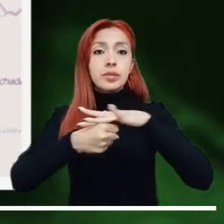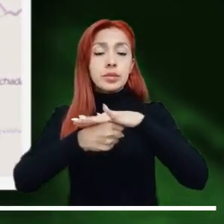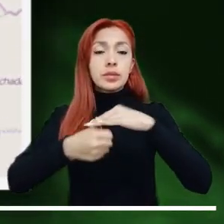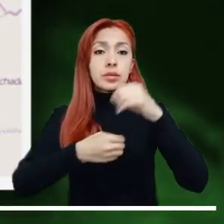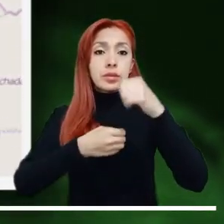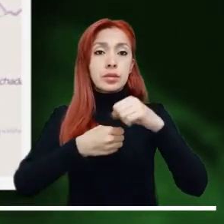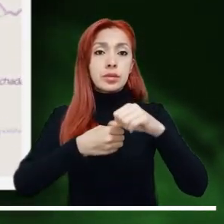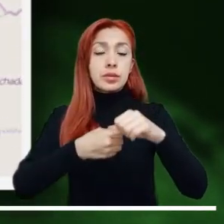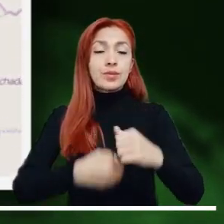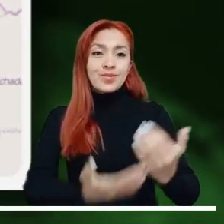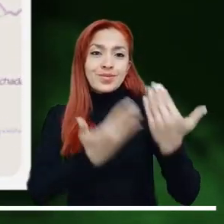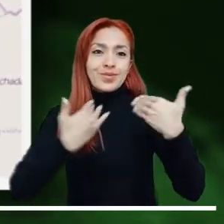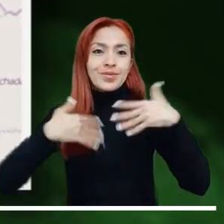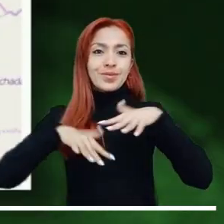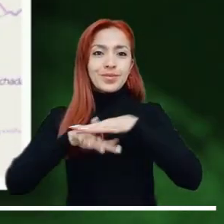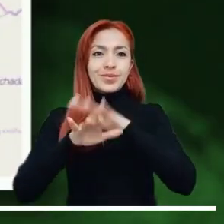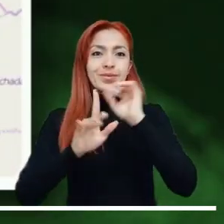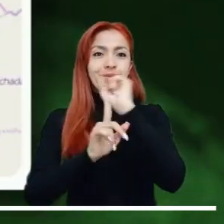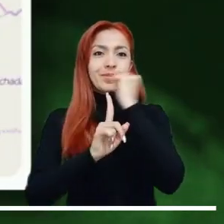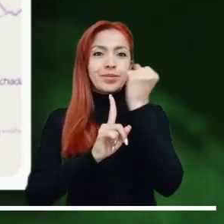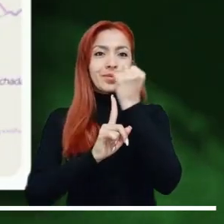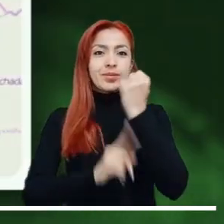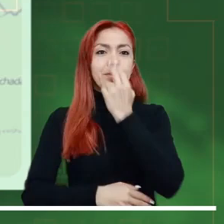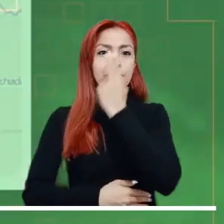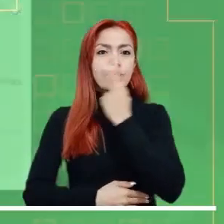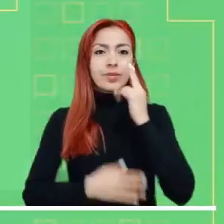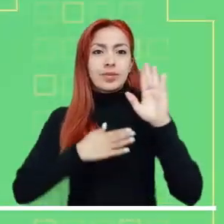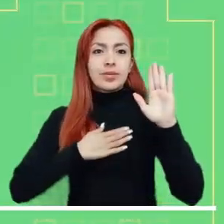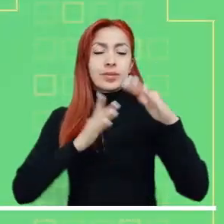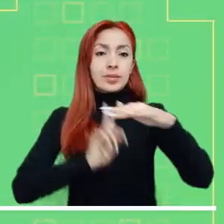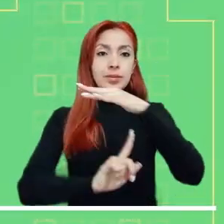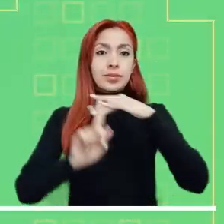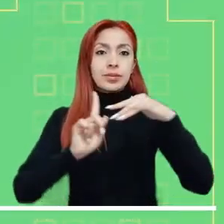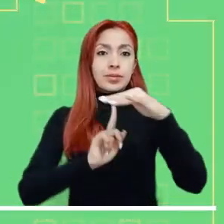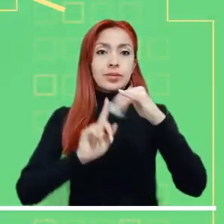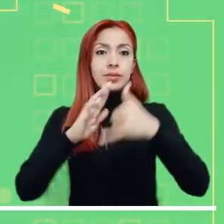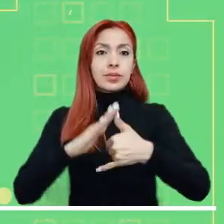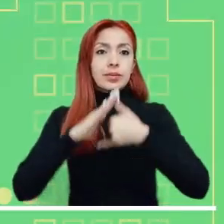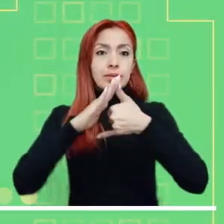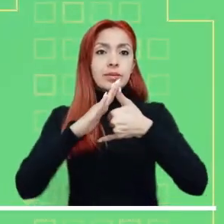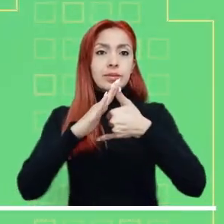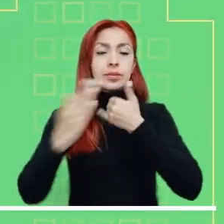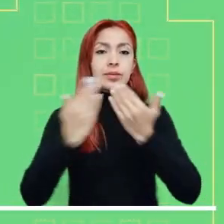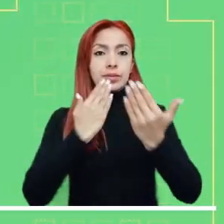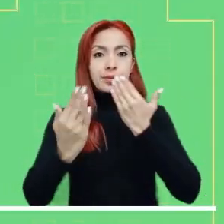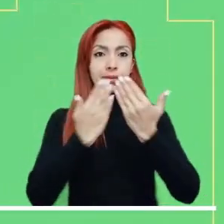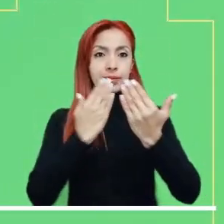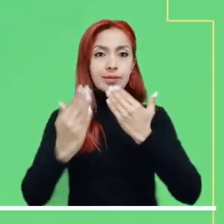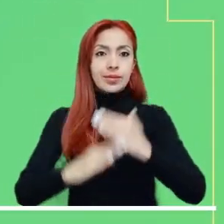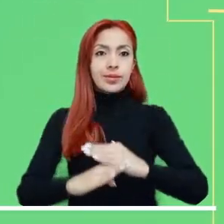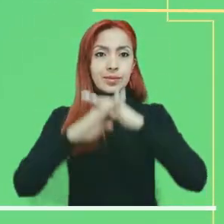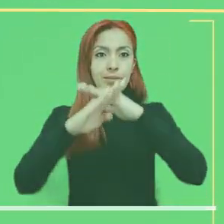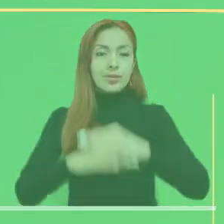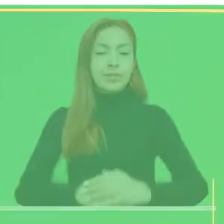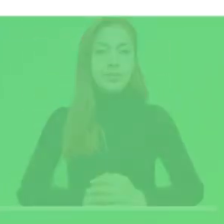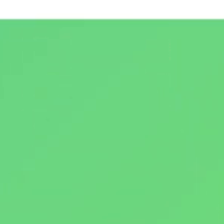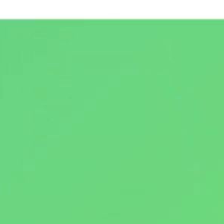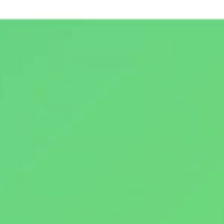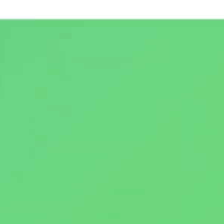Cauca, Antioquia, Boyacá, Los Santanderes y Arauca. Síguenos en nuestras redes sociales. Nuestro